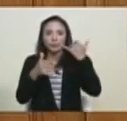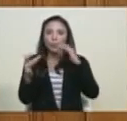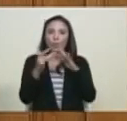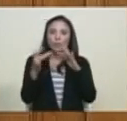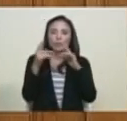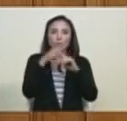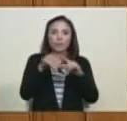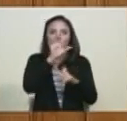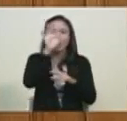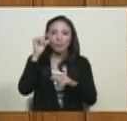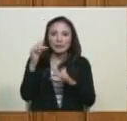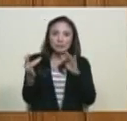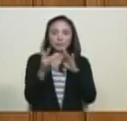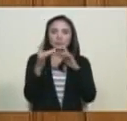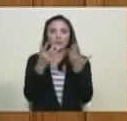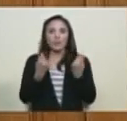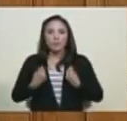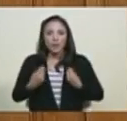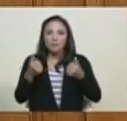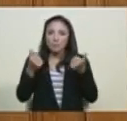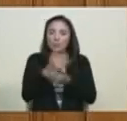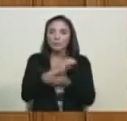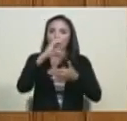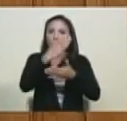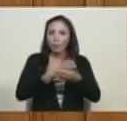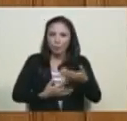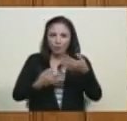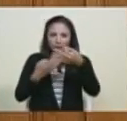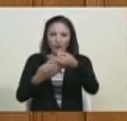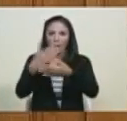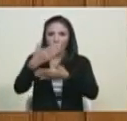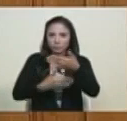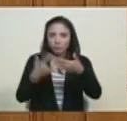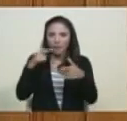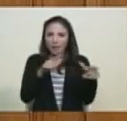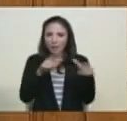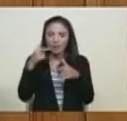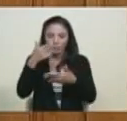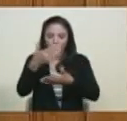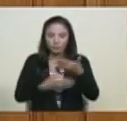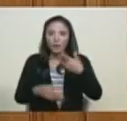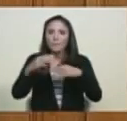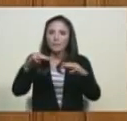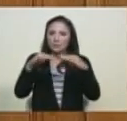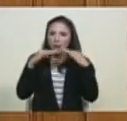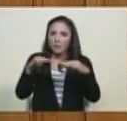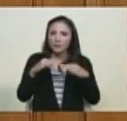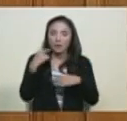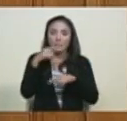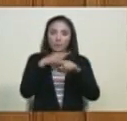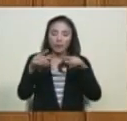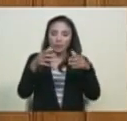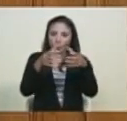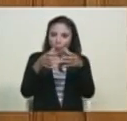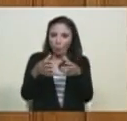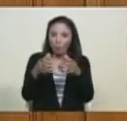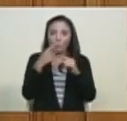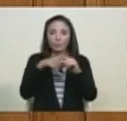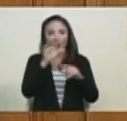Inclusive hay comunicados y expresiones de altos organismos del